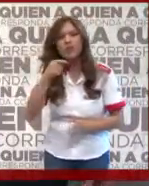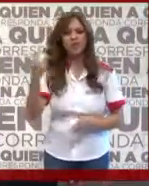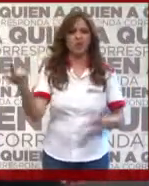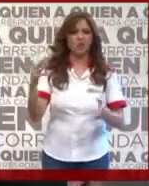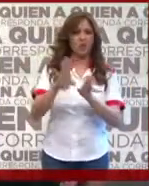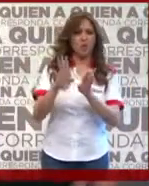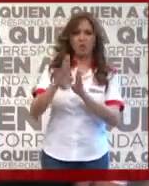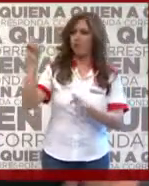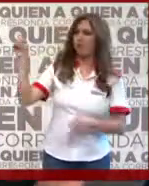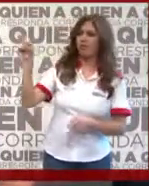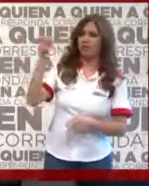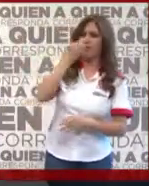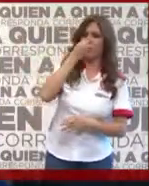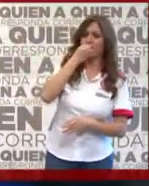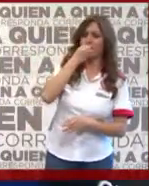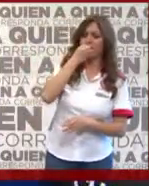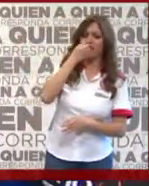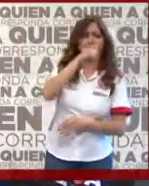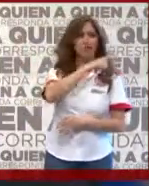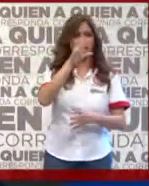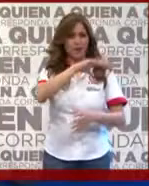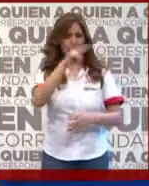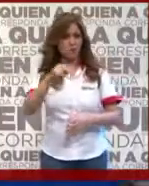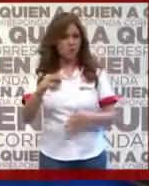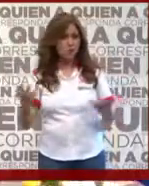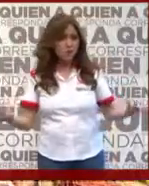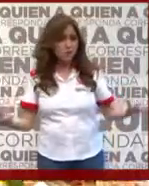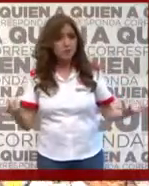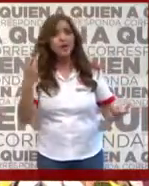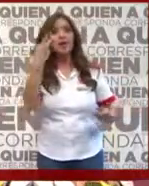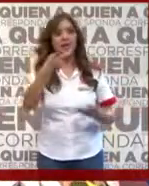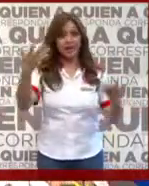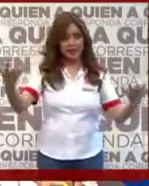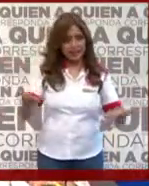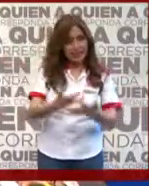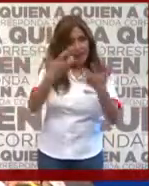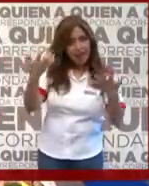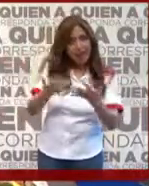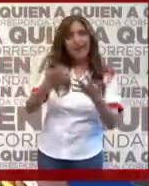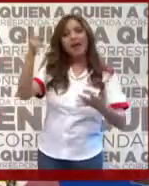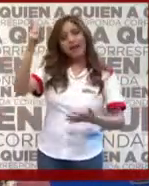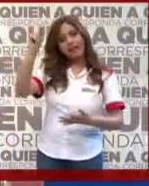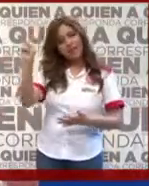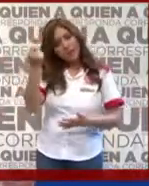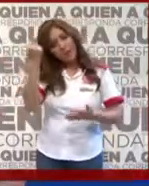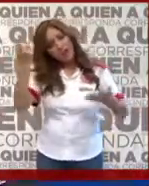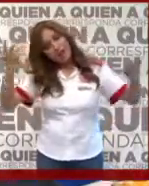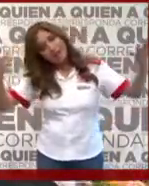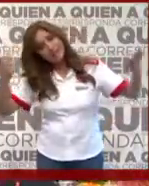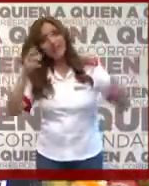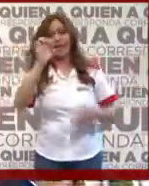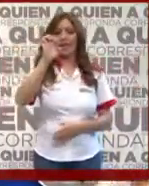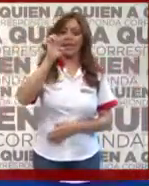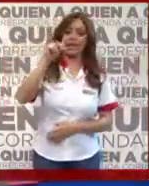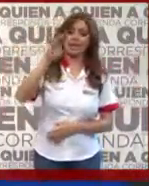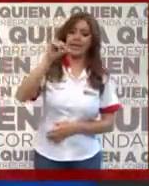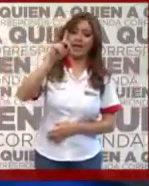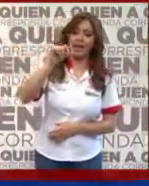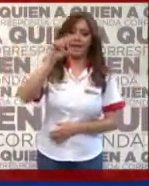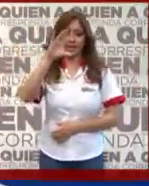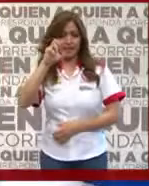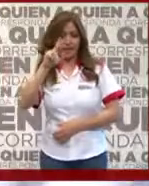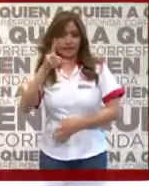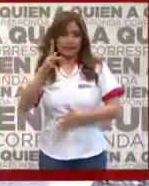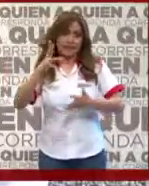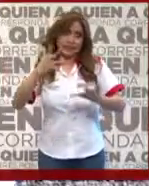Cancún. Me encanta esa parte. Así es, así es. Lo de la ensalada César que nació en Tijuana, pues sí, la neta que pues